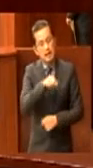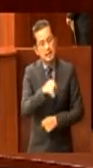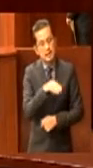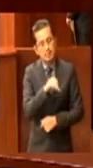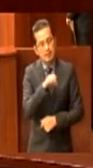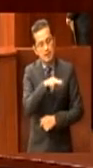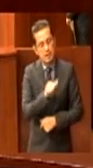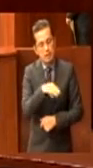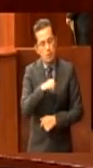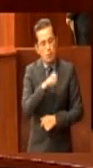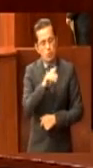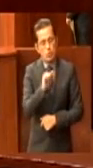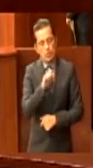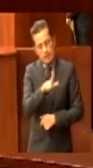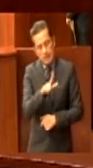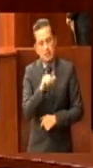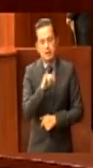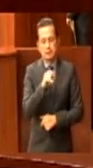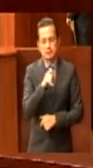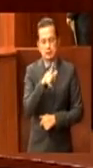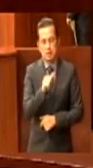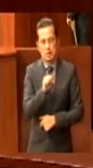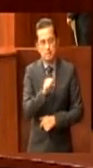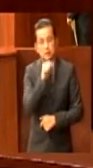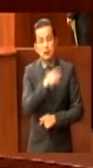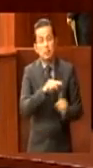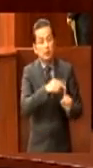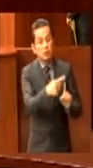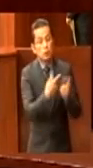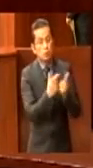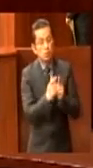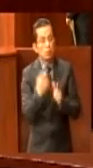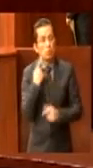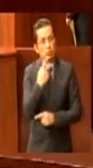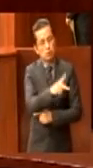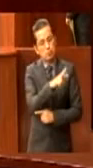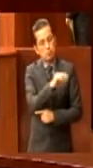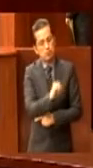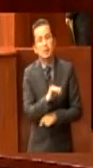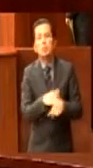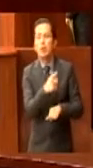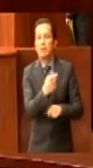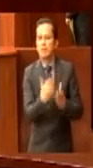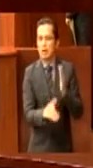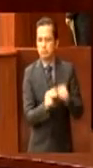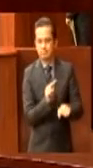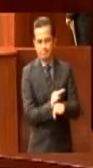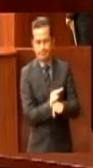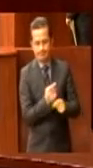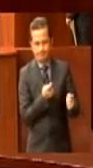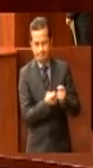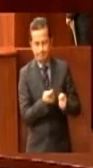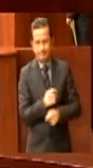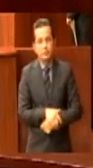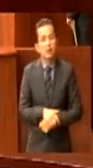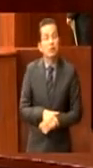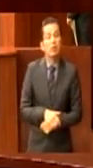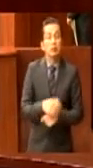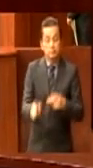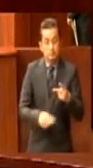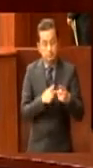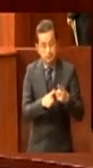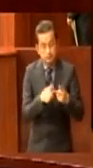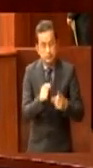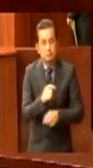morell islas así como al partido revolucionario institucional por su falta al deber de cuidado 2 en